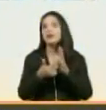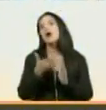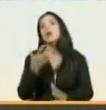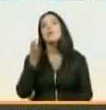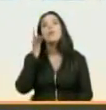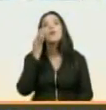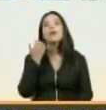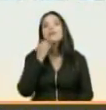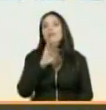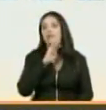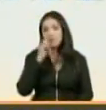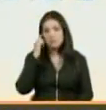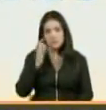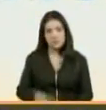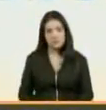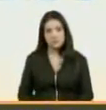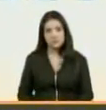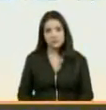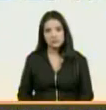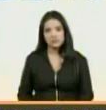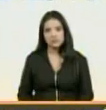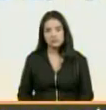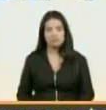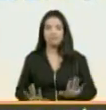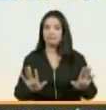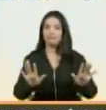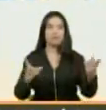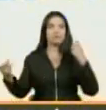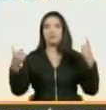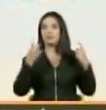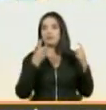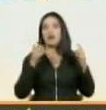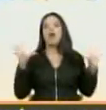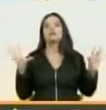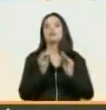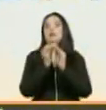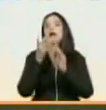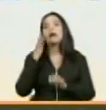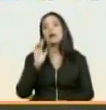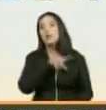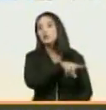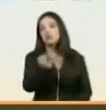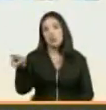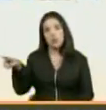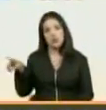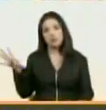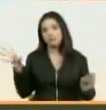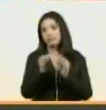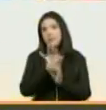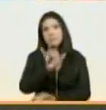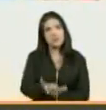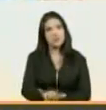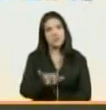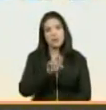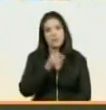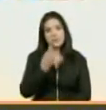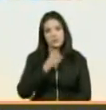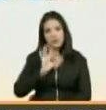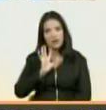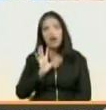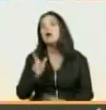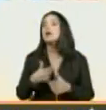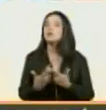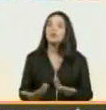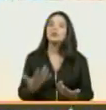insanos mentalmente? Son muchas preguntas, yo voy a resumir. Creo que todas recogen el mismo espíritu. Yo creo que